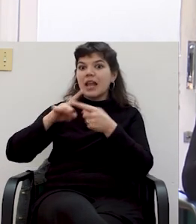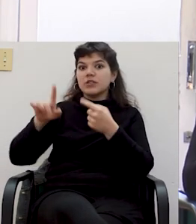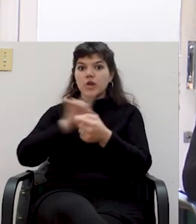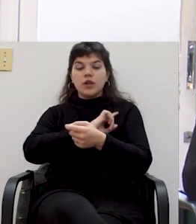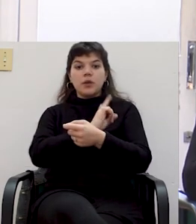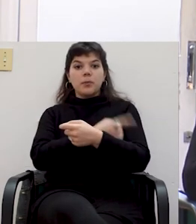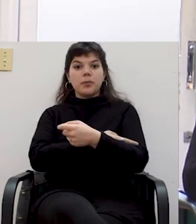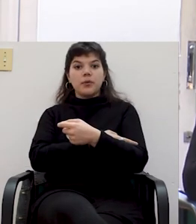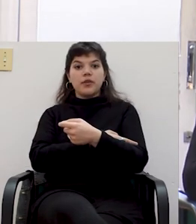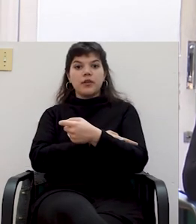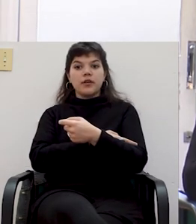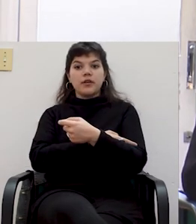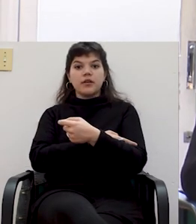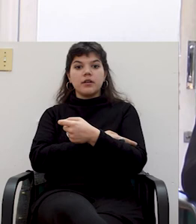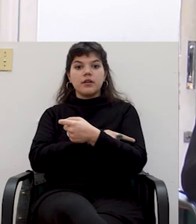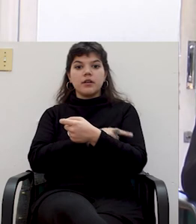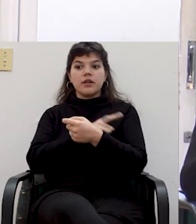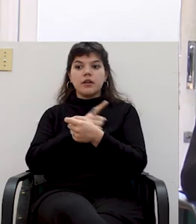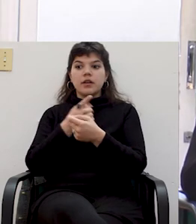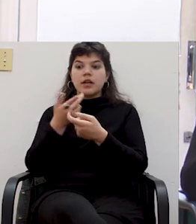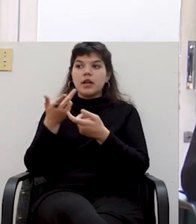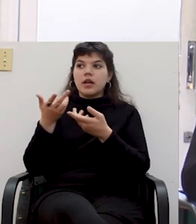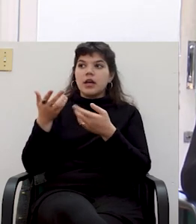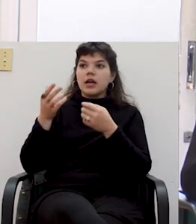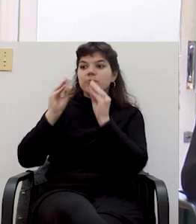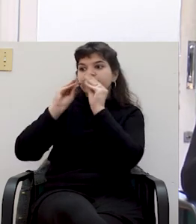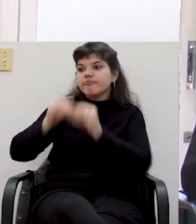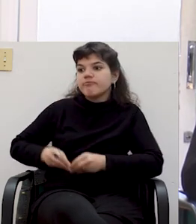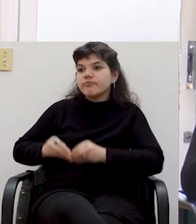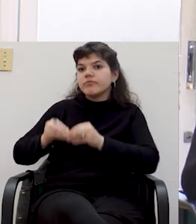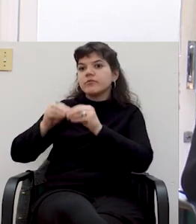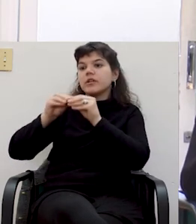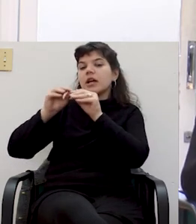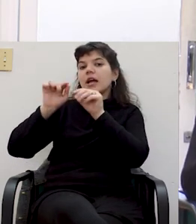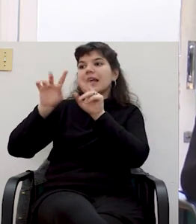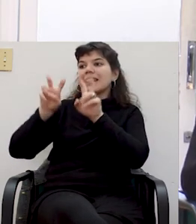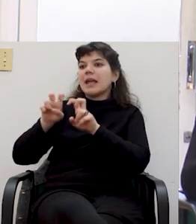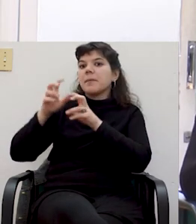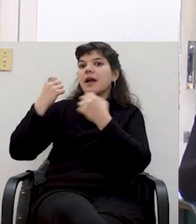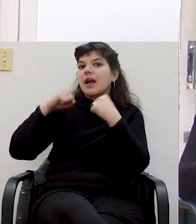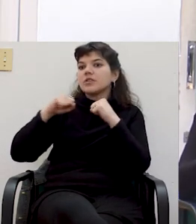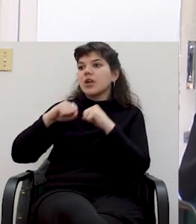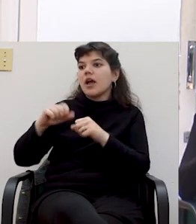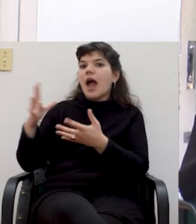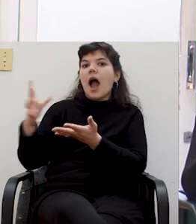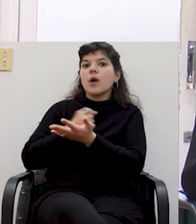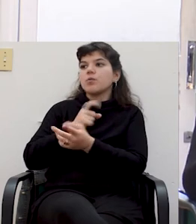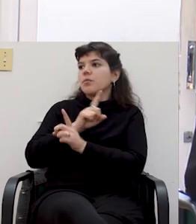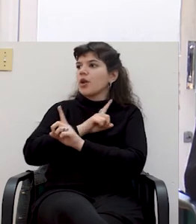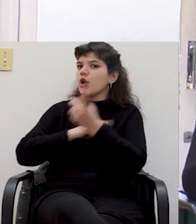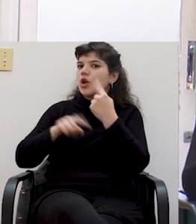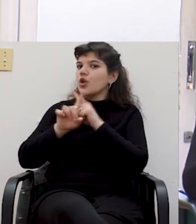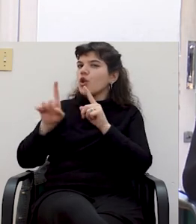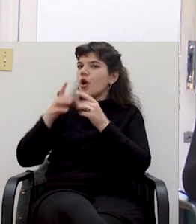poder se sustentan en un ejercicio de abuso y no de un ejercicio legítimo de